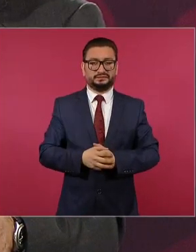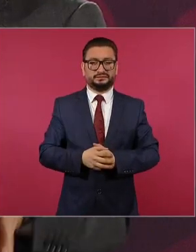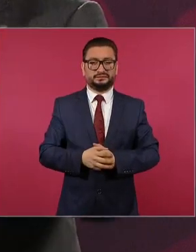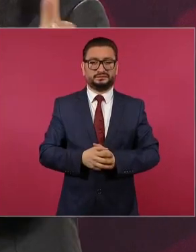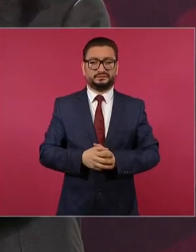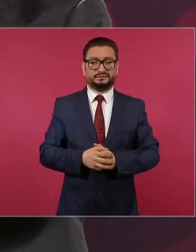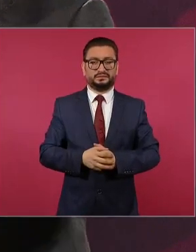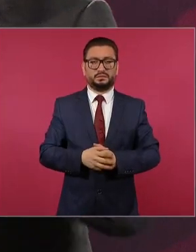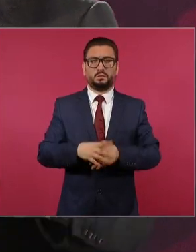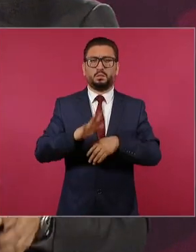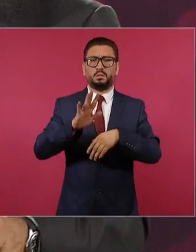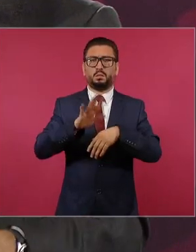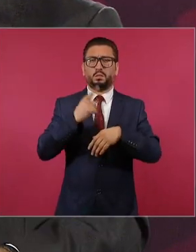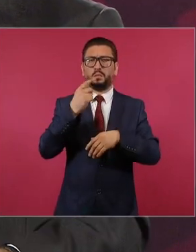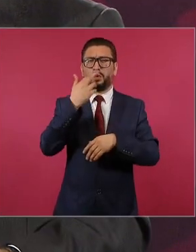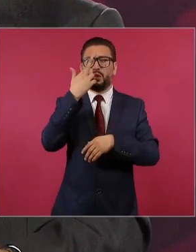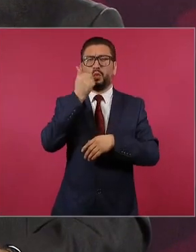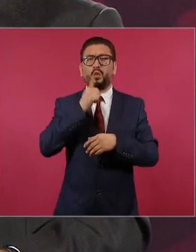Por dinero.